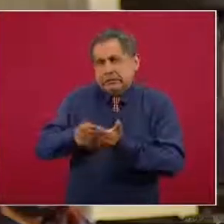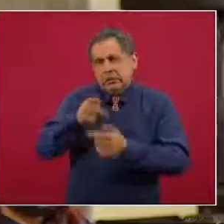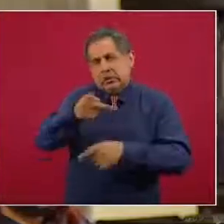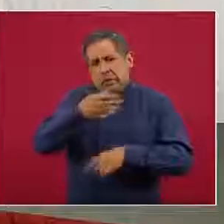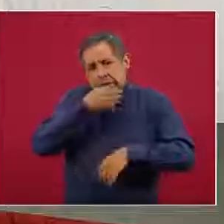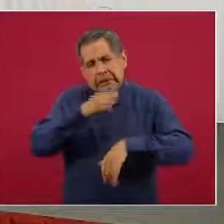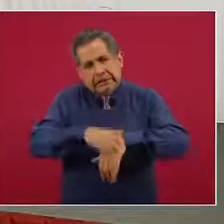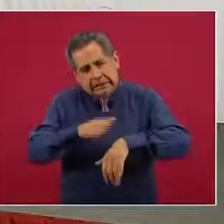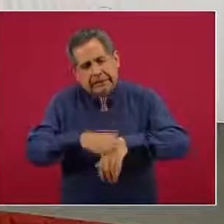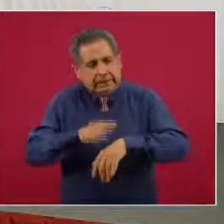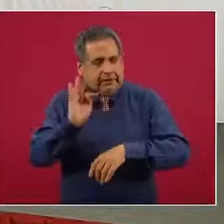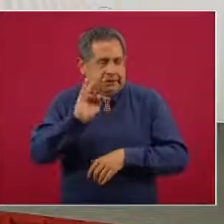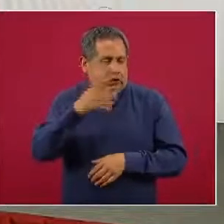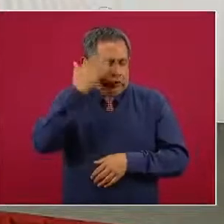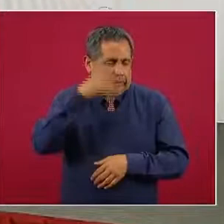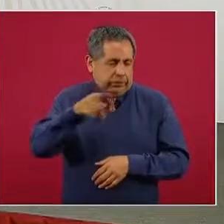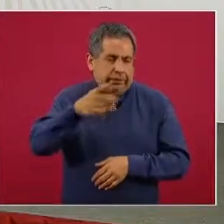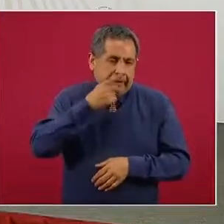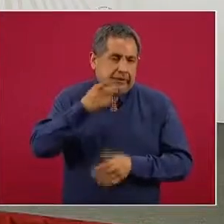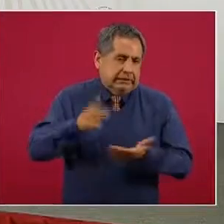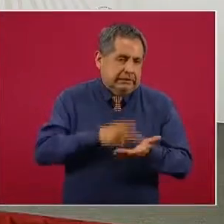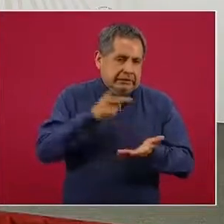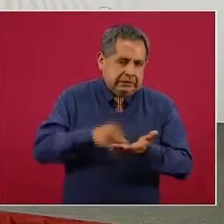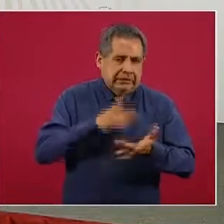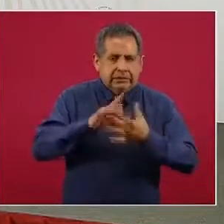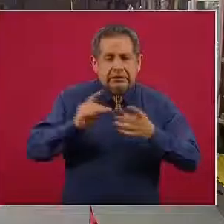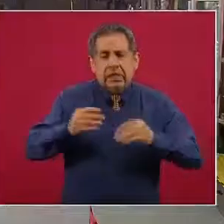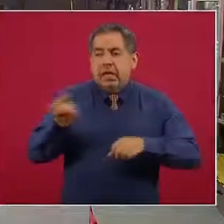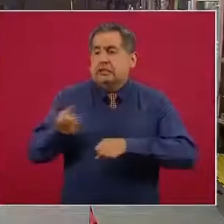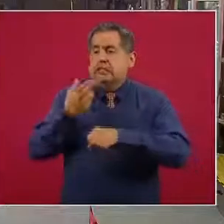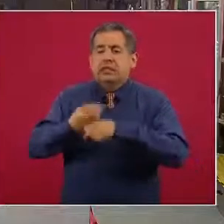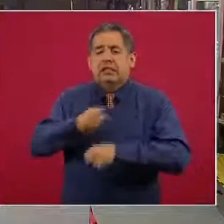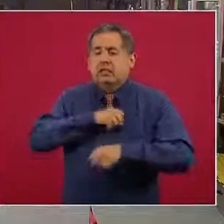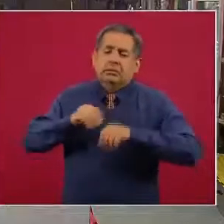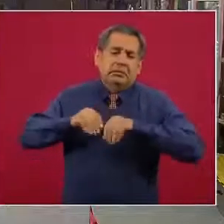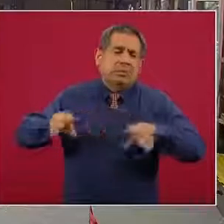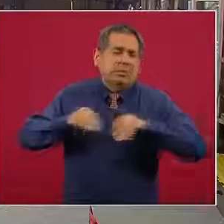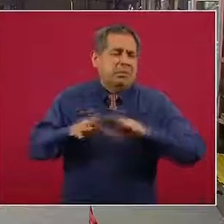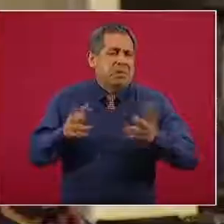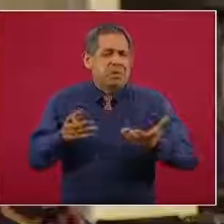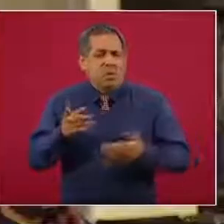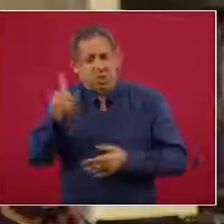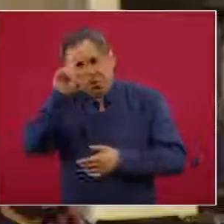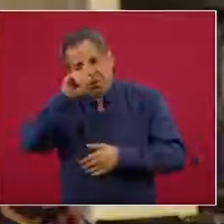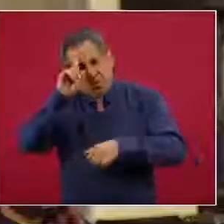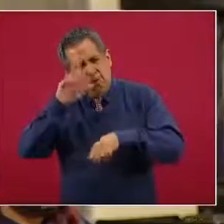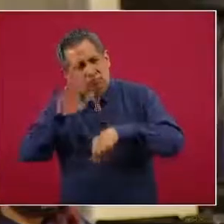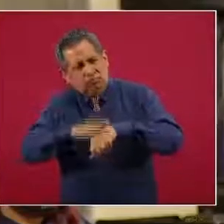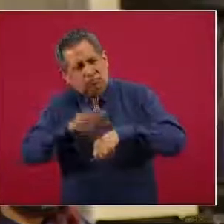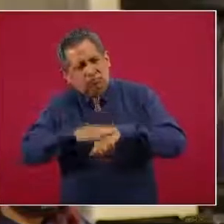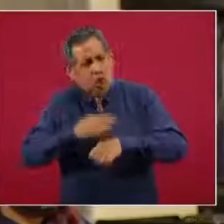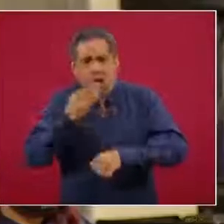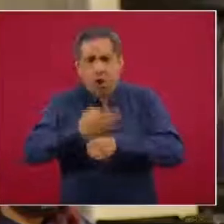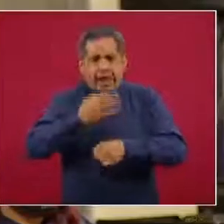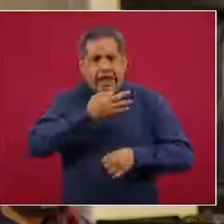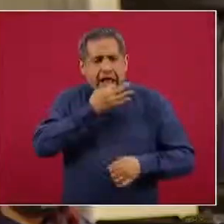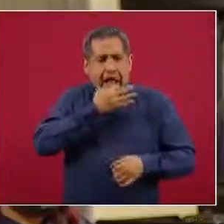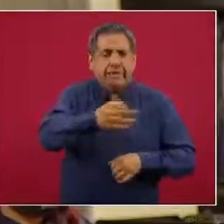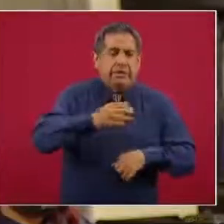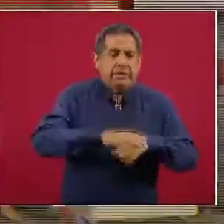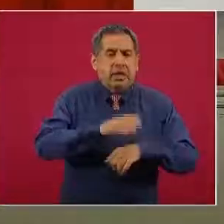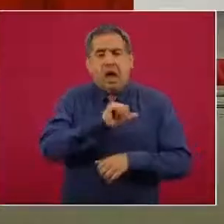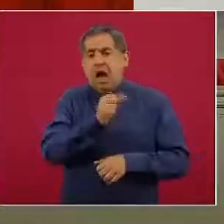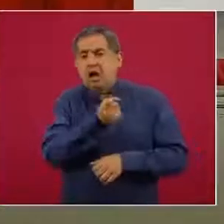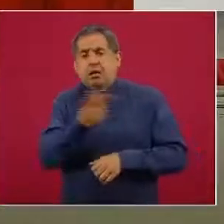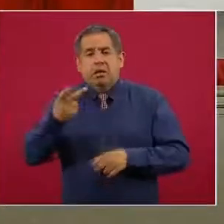usted comenta, lo que se hace en la Secretaría de Salud, pero ¿qué comentario le daría en esta etapa a